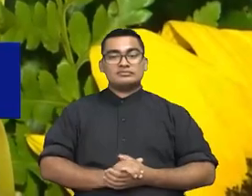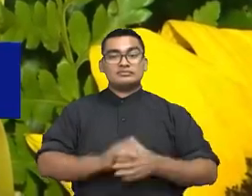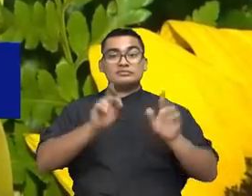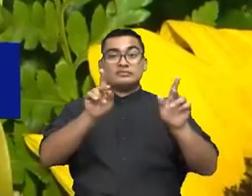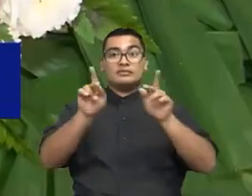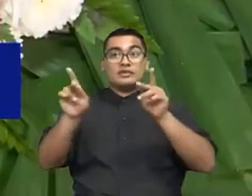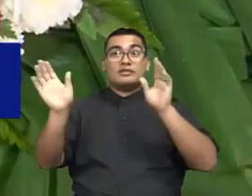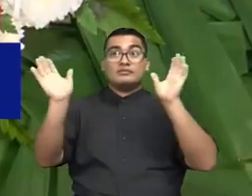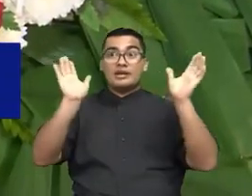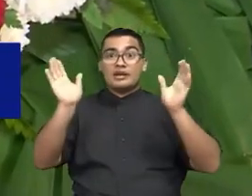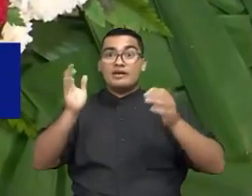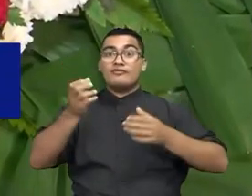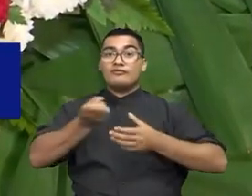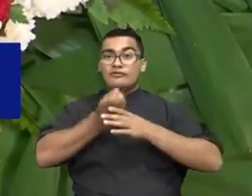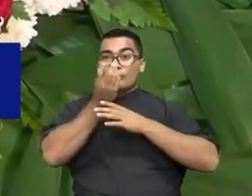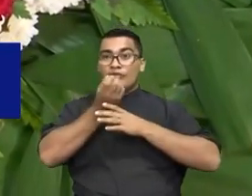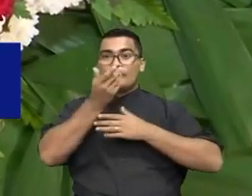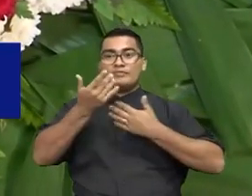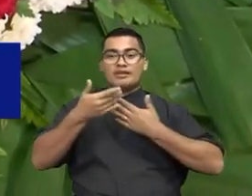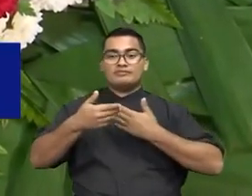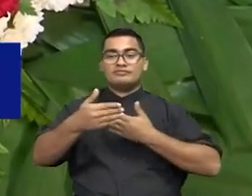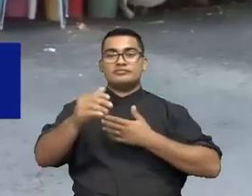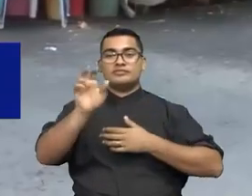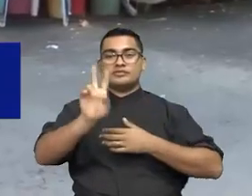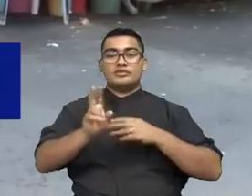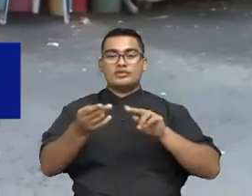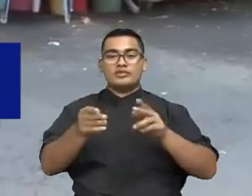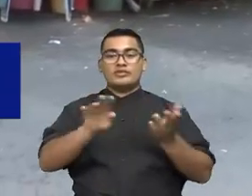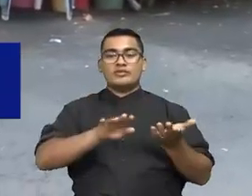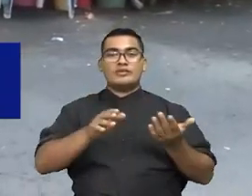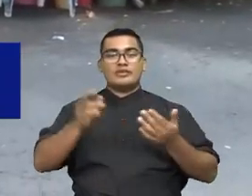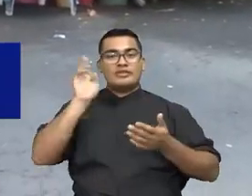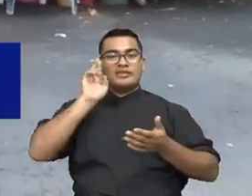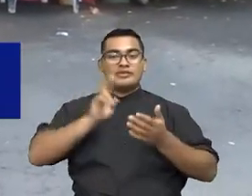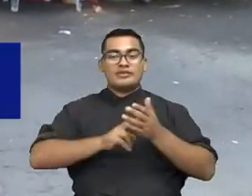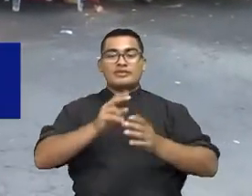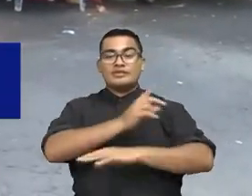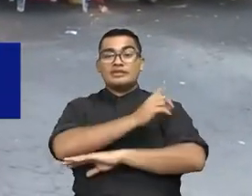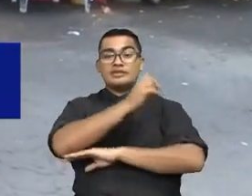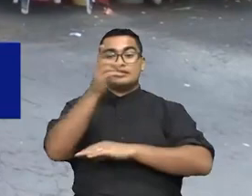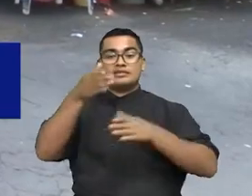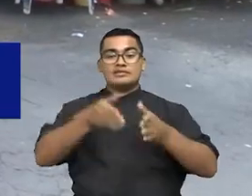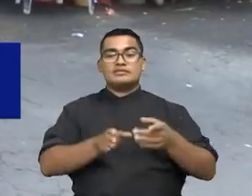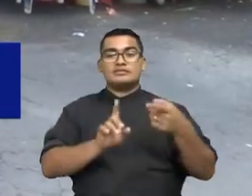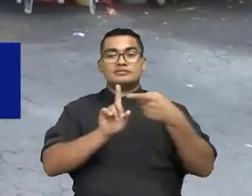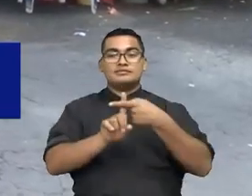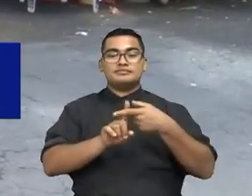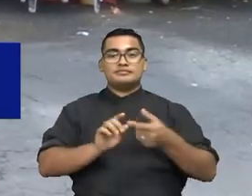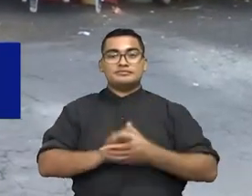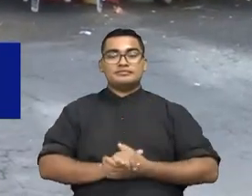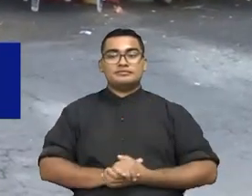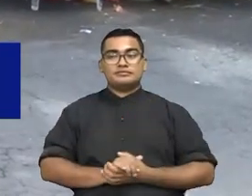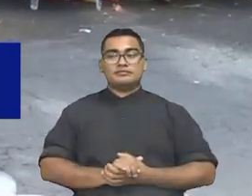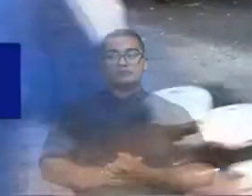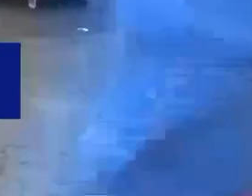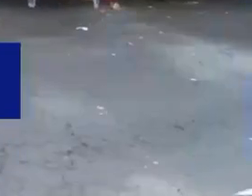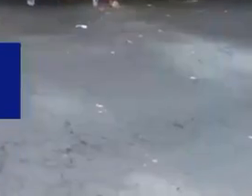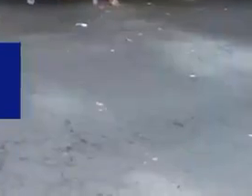Comerciantes de flores con buenas expectativas de venta de cara a la conmemoración del Día de los Fieles Difuntos.